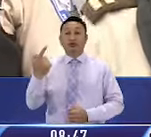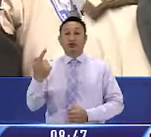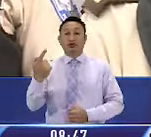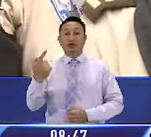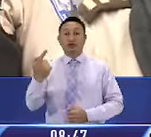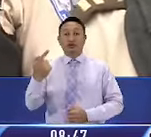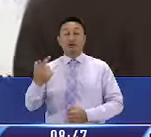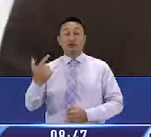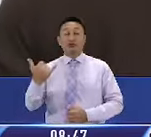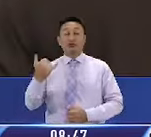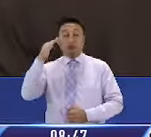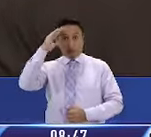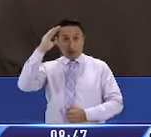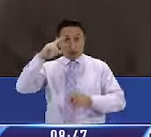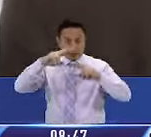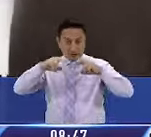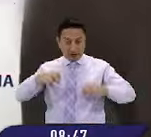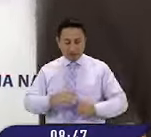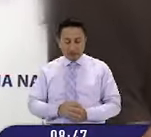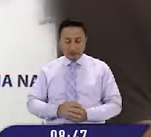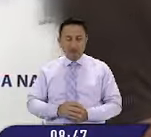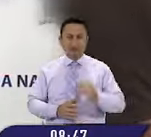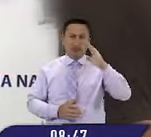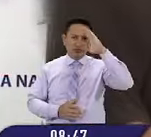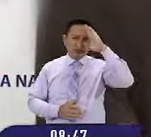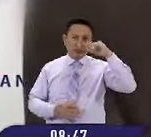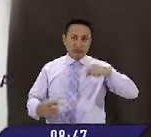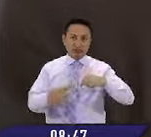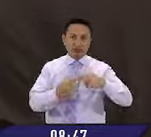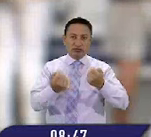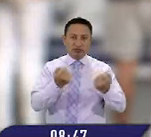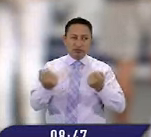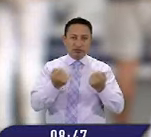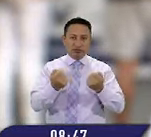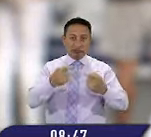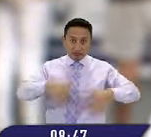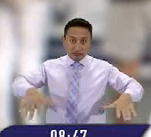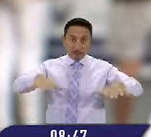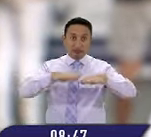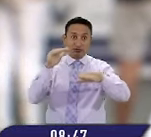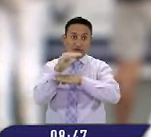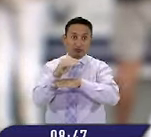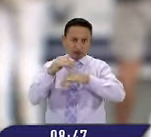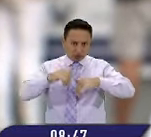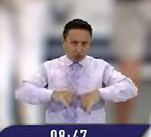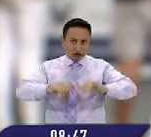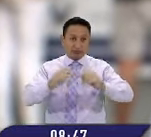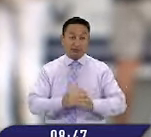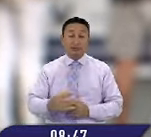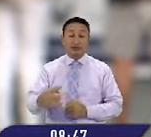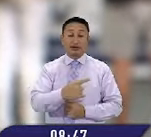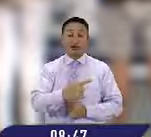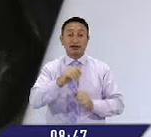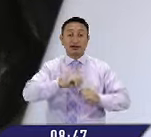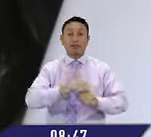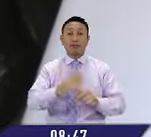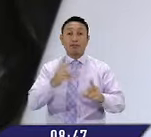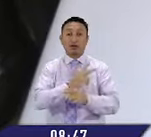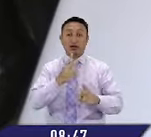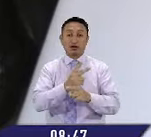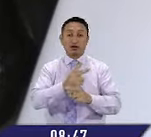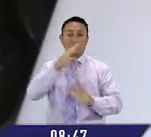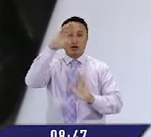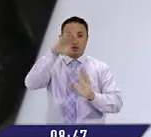ser periciado. La Policía Nacional aseguró que los operativos en la zona continuarán para reducir de esta manera los índices